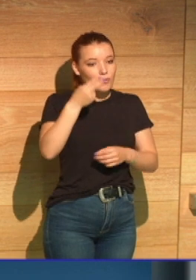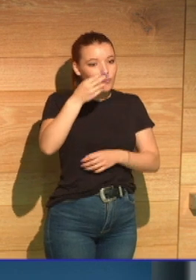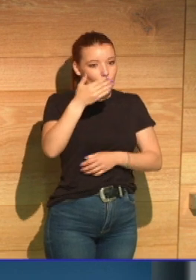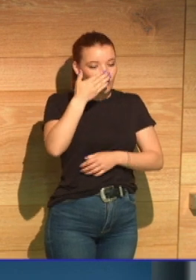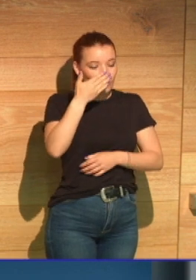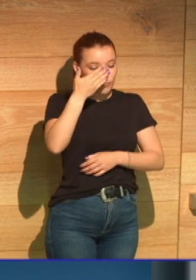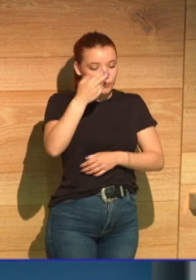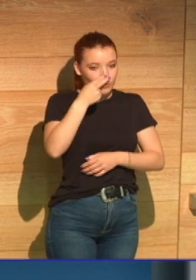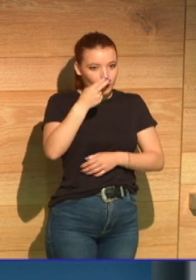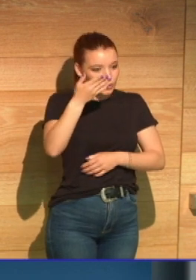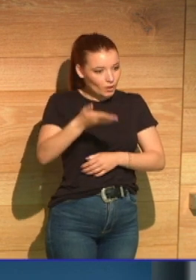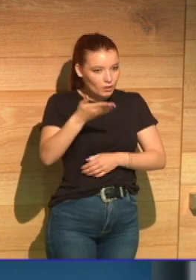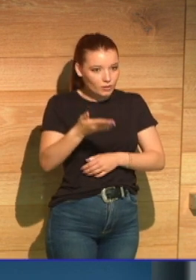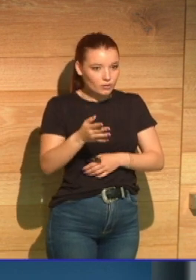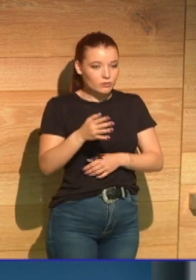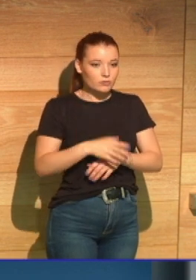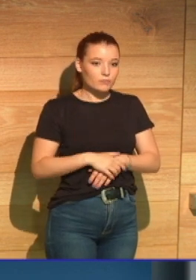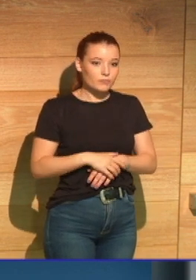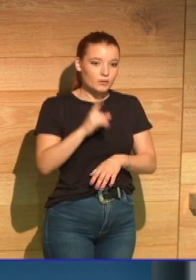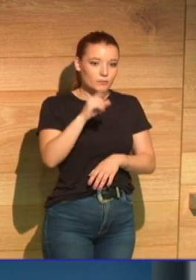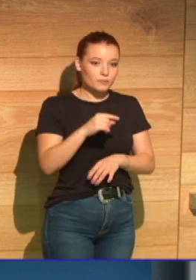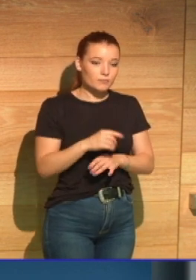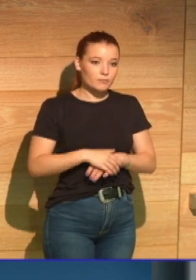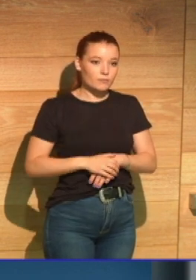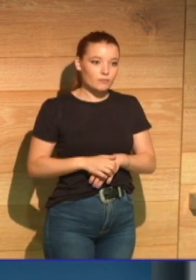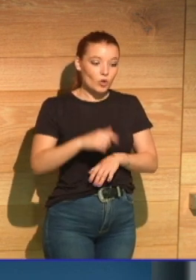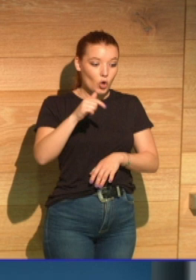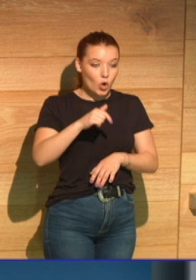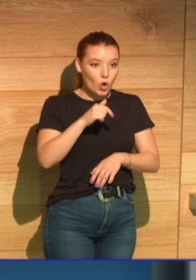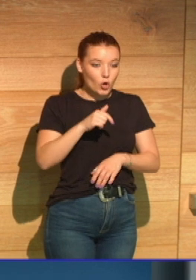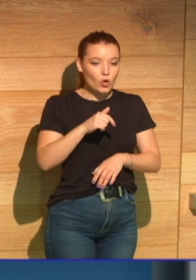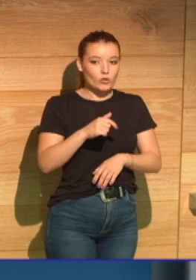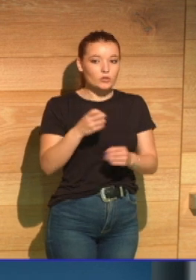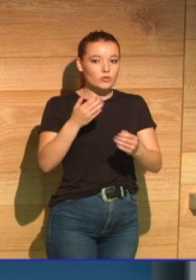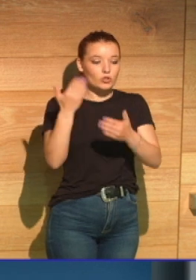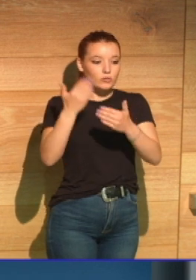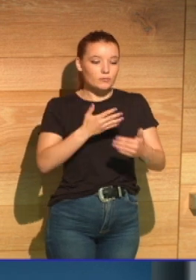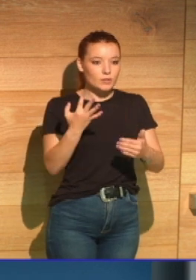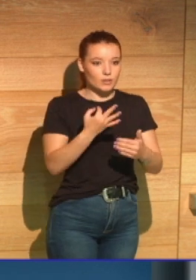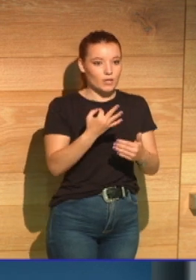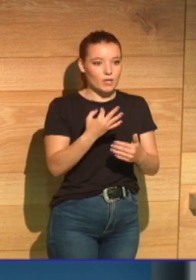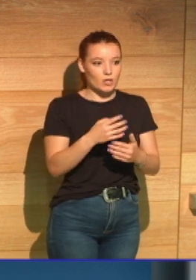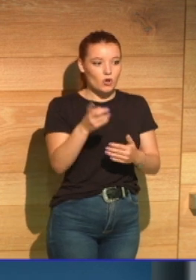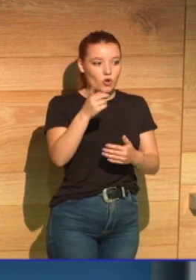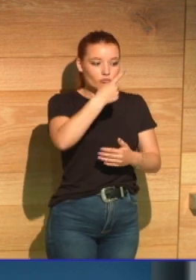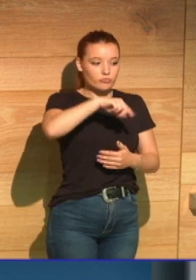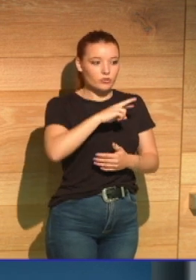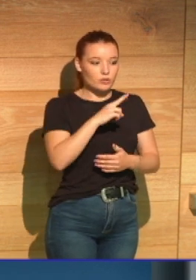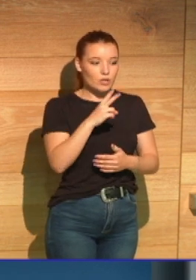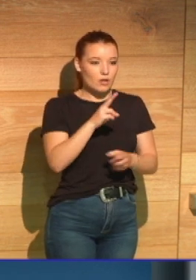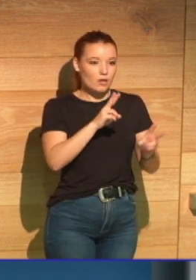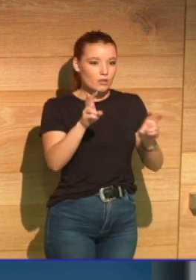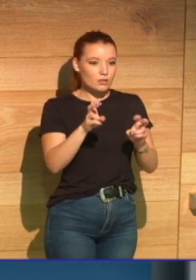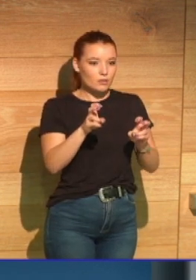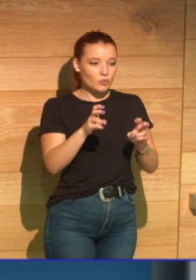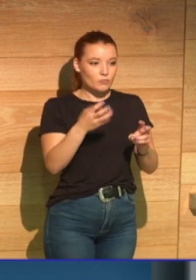permanente en la curaduría, que nos invitaría hoy, además, el museo a necesitar construir estructuras de preguntas como qué es